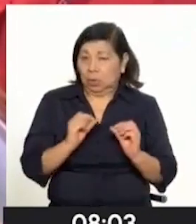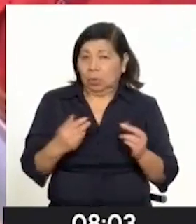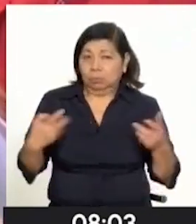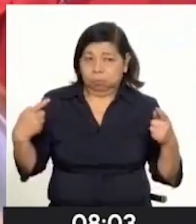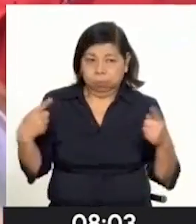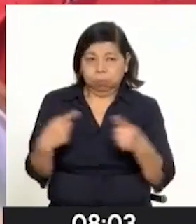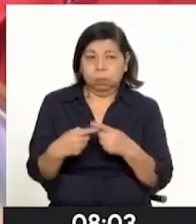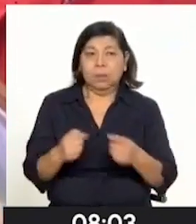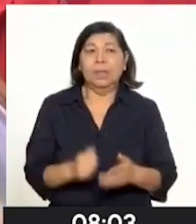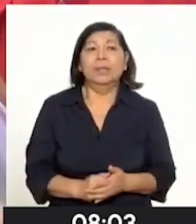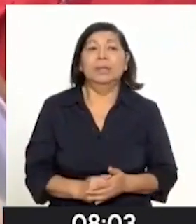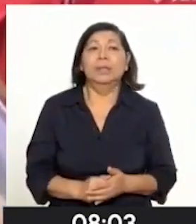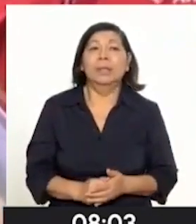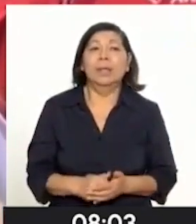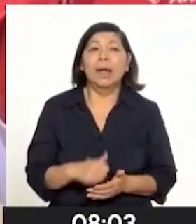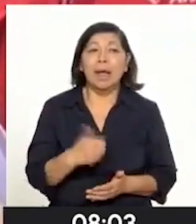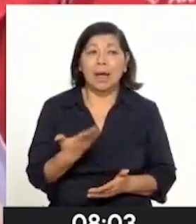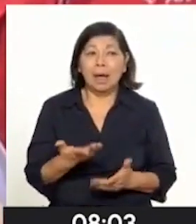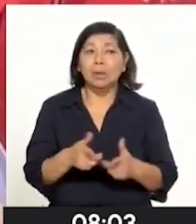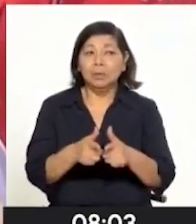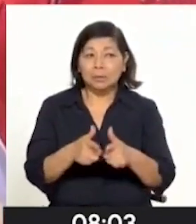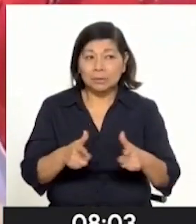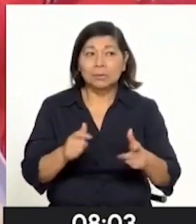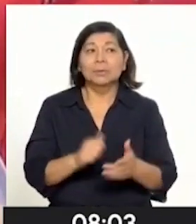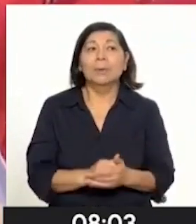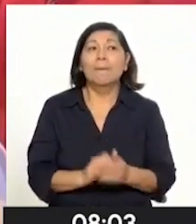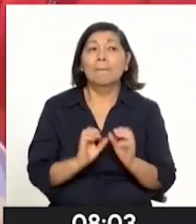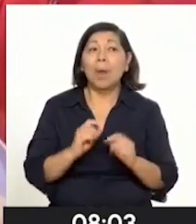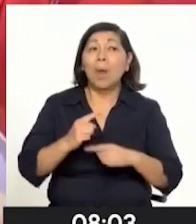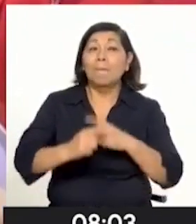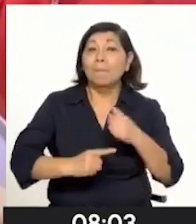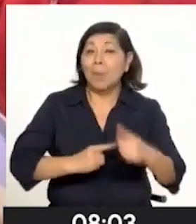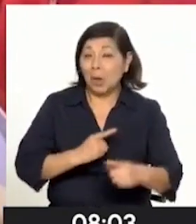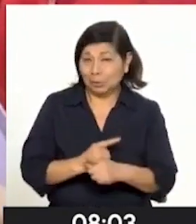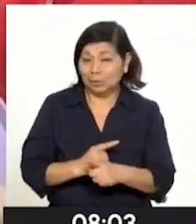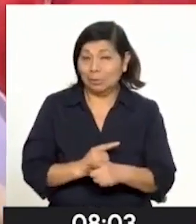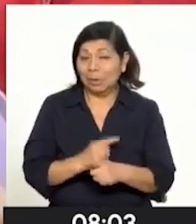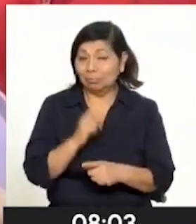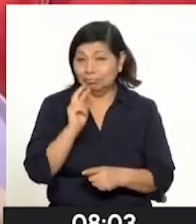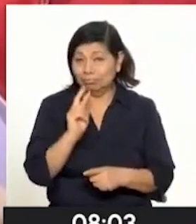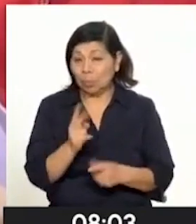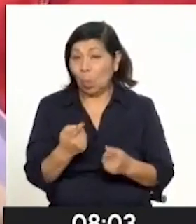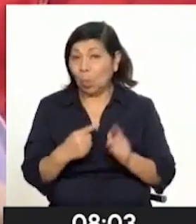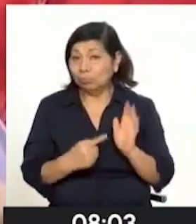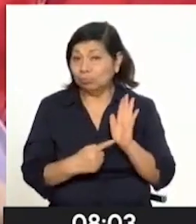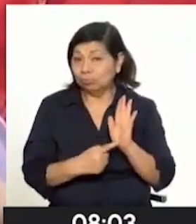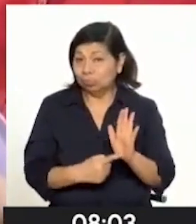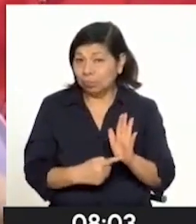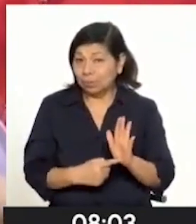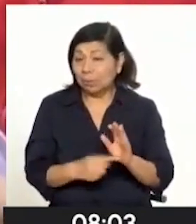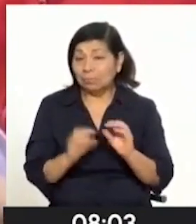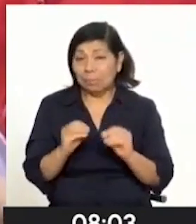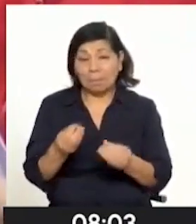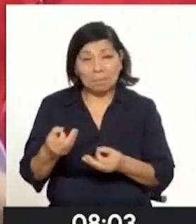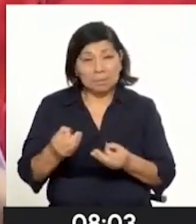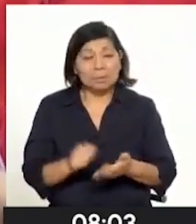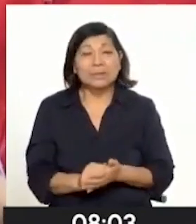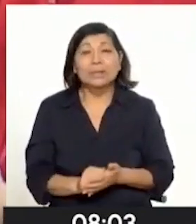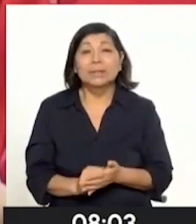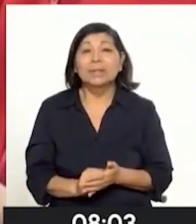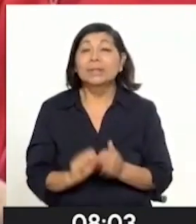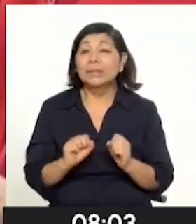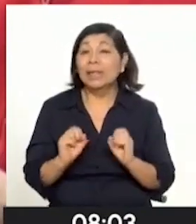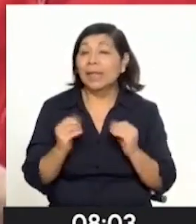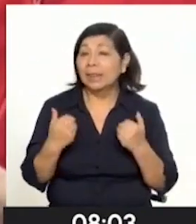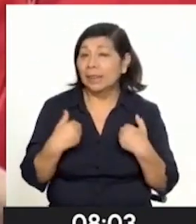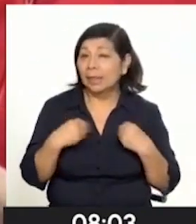rector. Hay instancias para el próximo año, y ustedes lo van a ver cuando hagamos la presentación de presupuesto, los recursos tienen